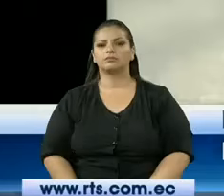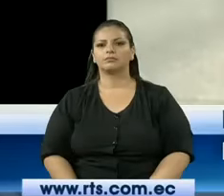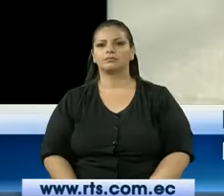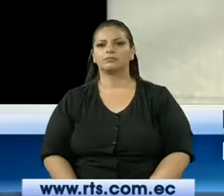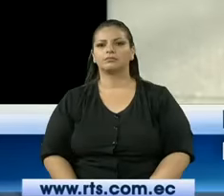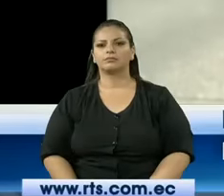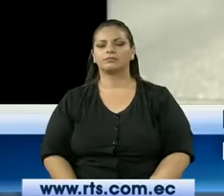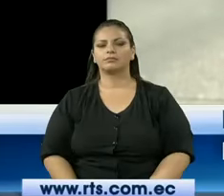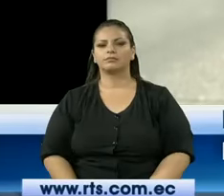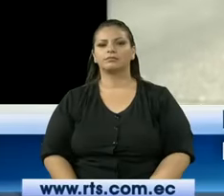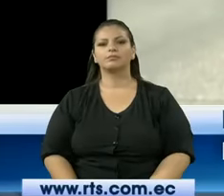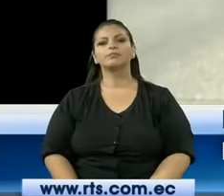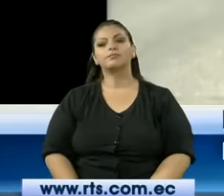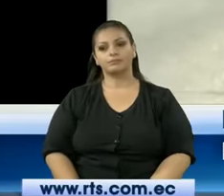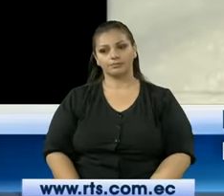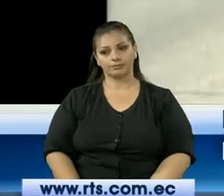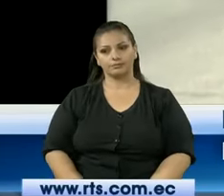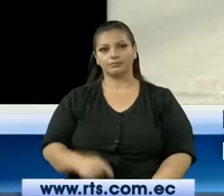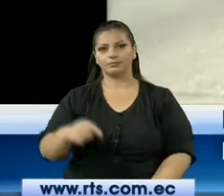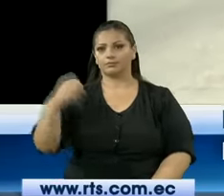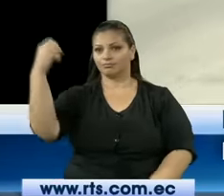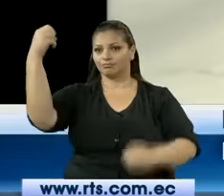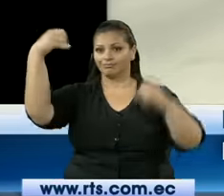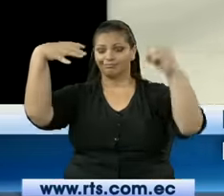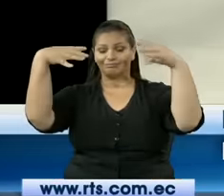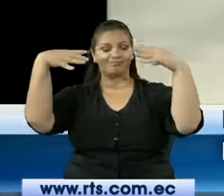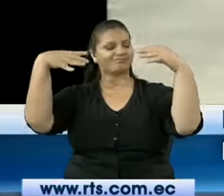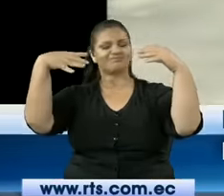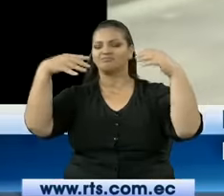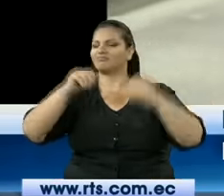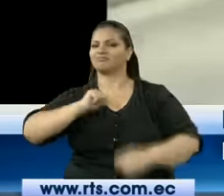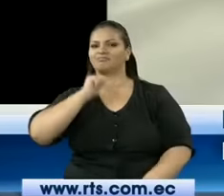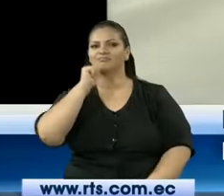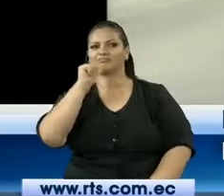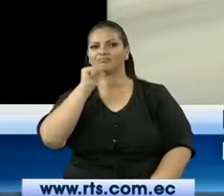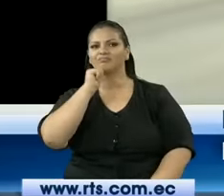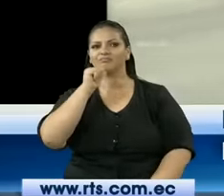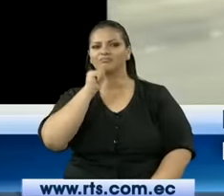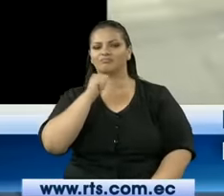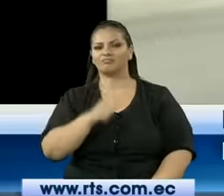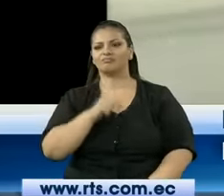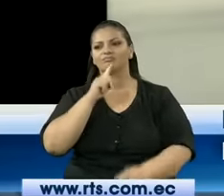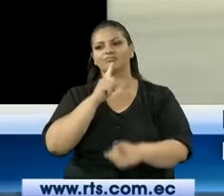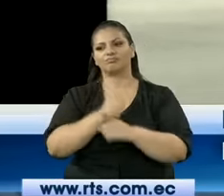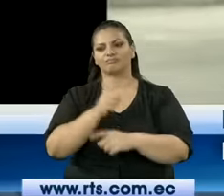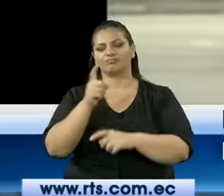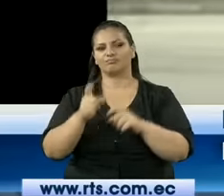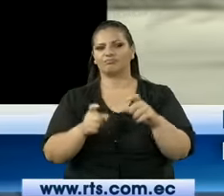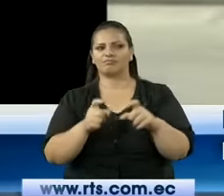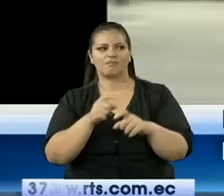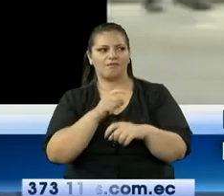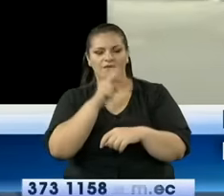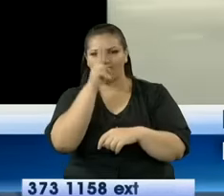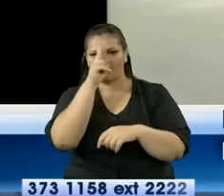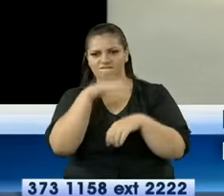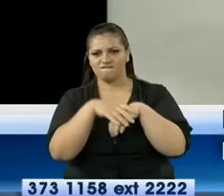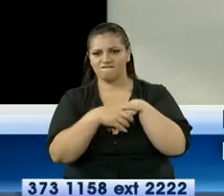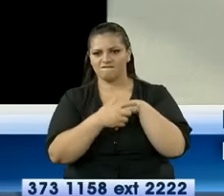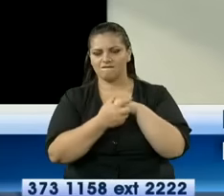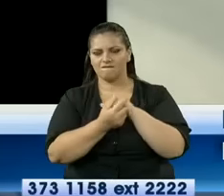la noche. Debido a la falta de iluminación, situación que es aprovechada por